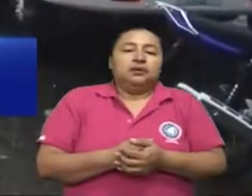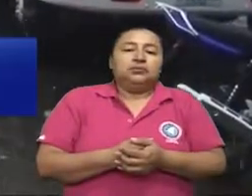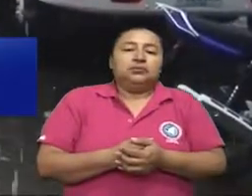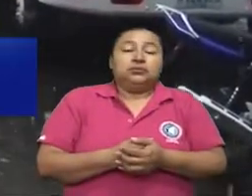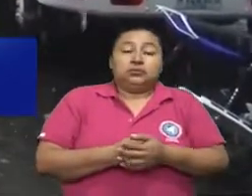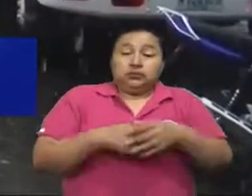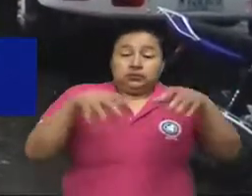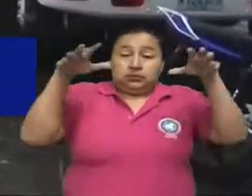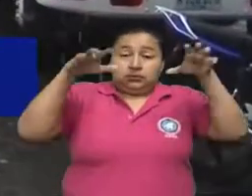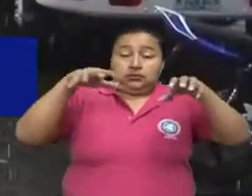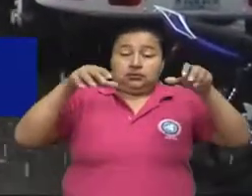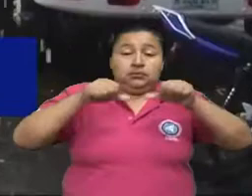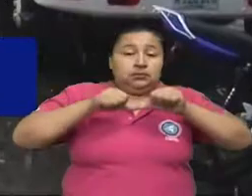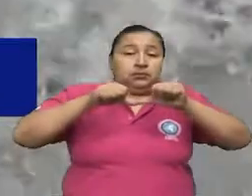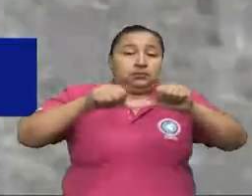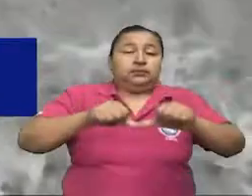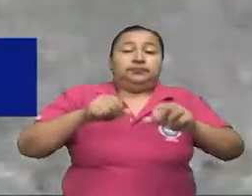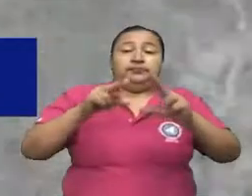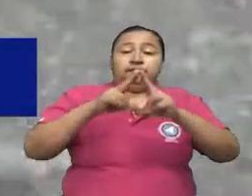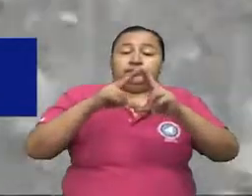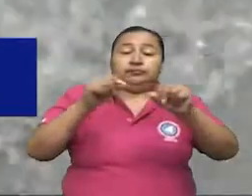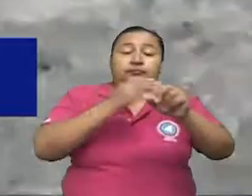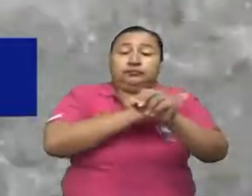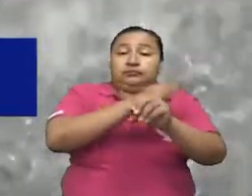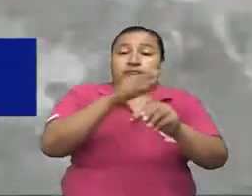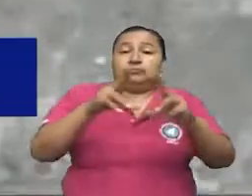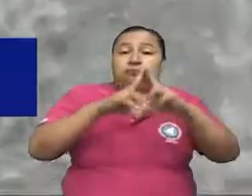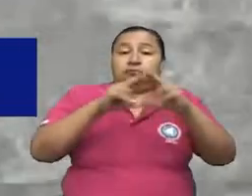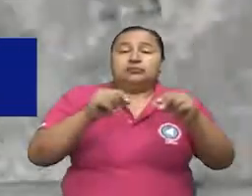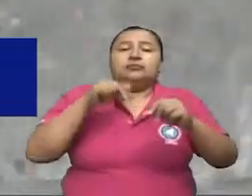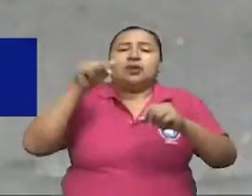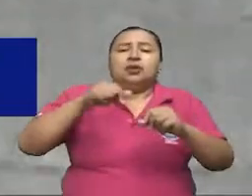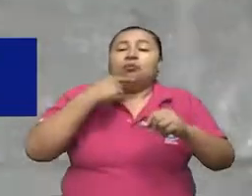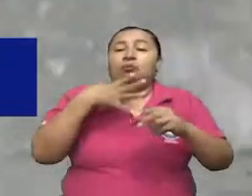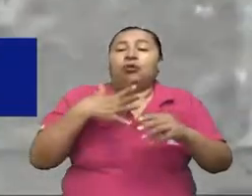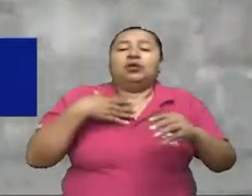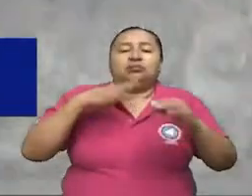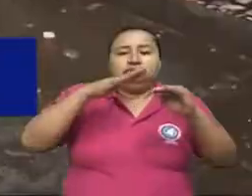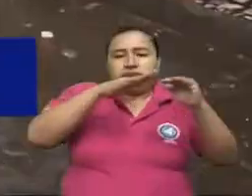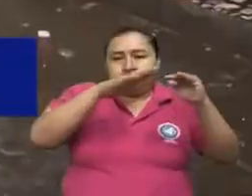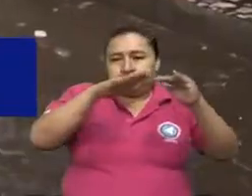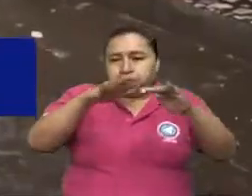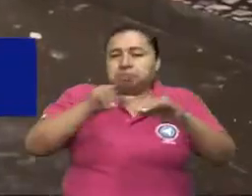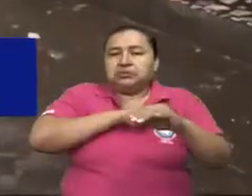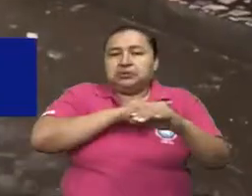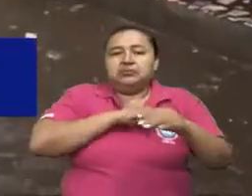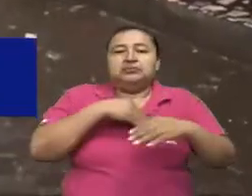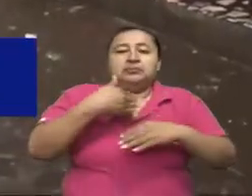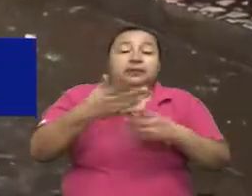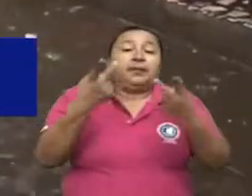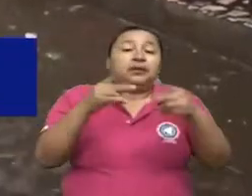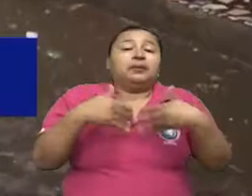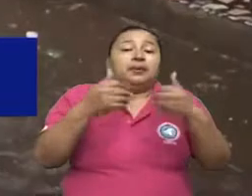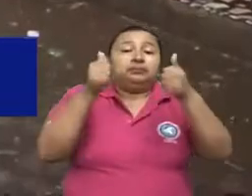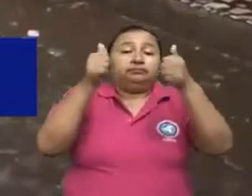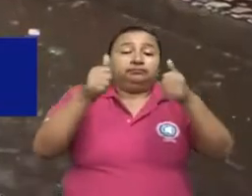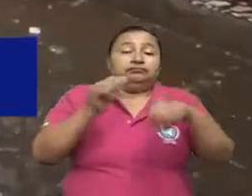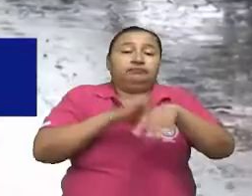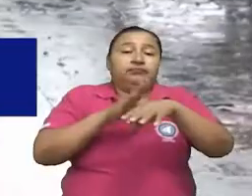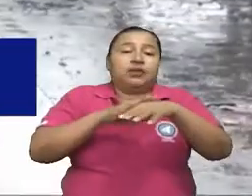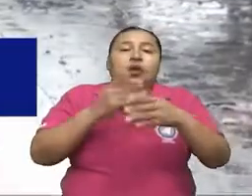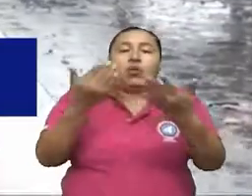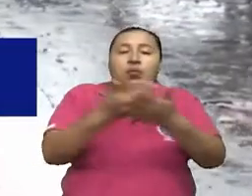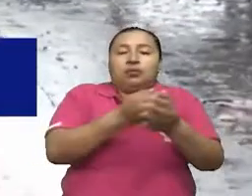Las lluvias se mantendrán en el Pacífico nicaragüense debido a una área de baja presión. Además, se anuncia el ingreso de la